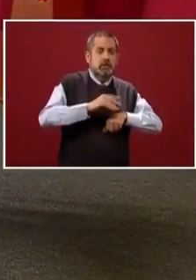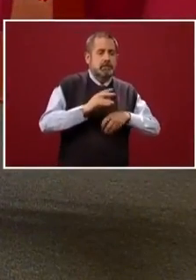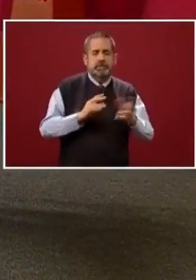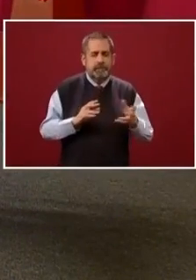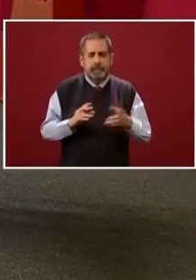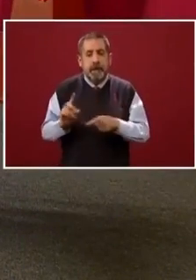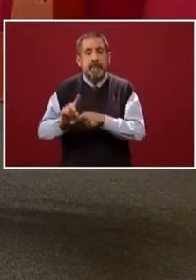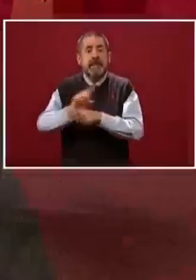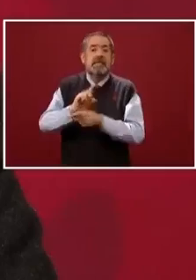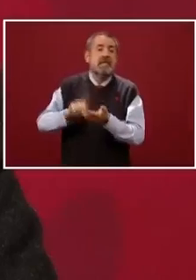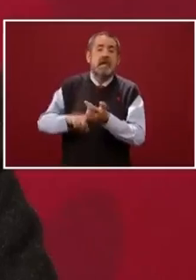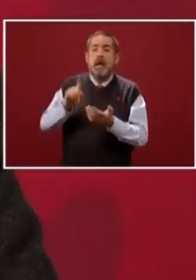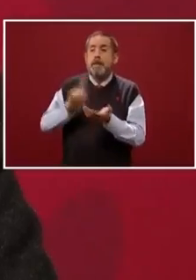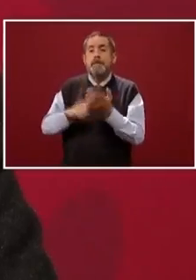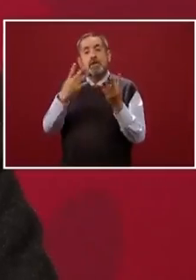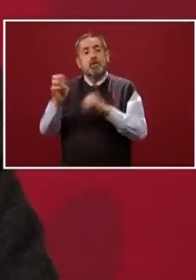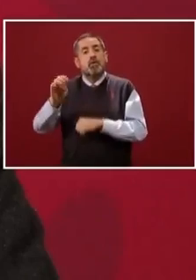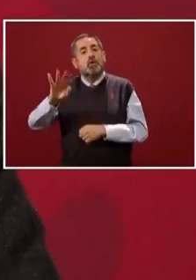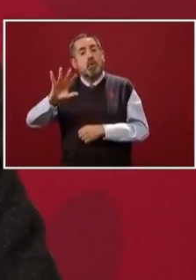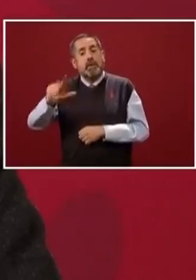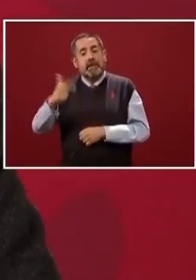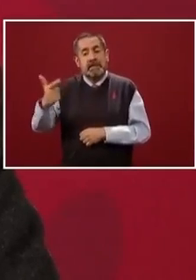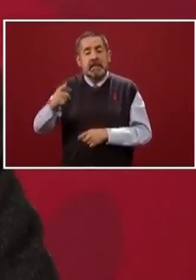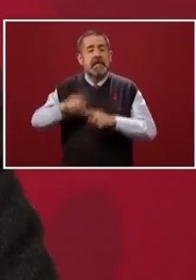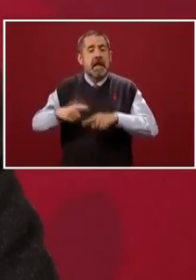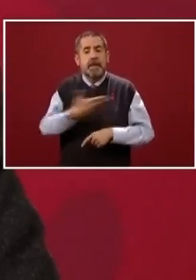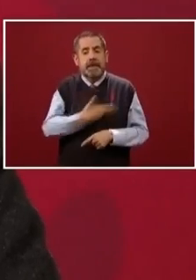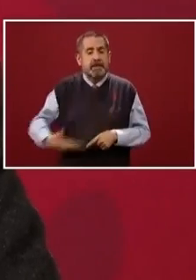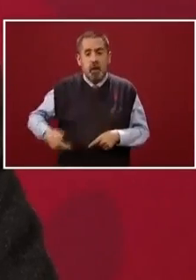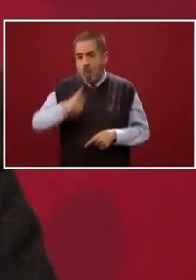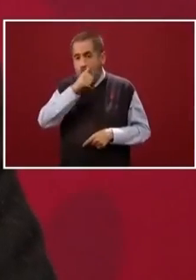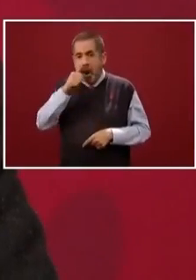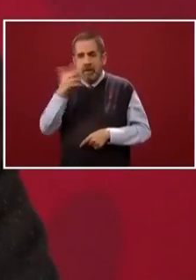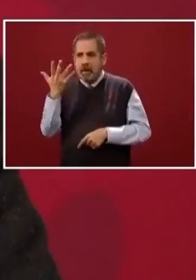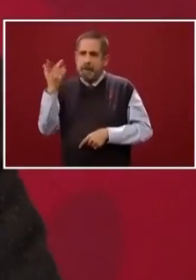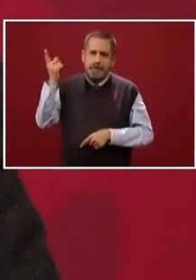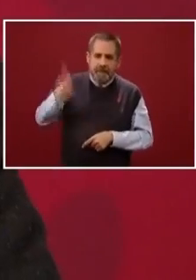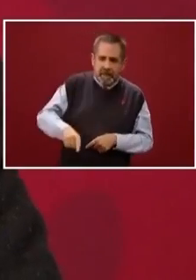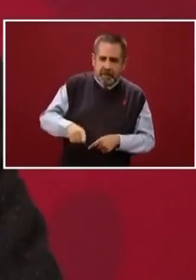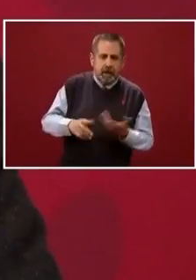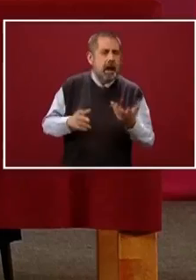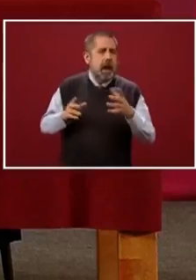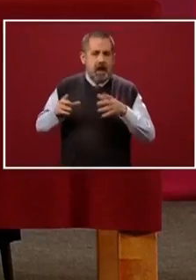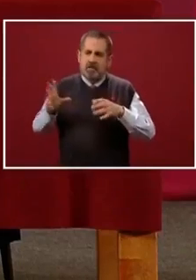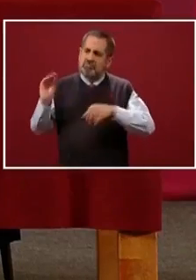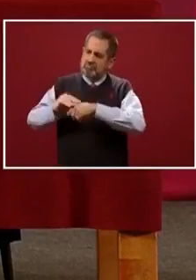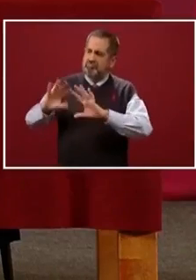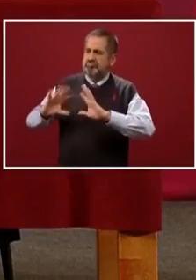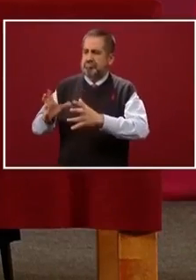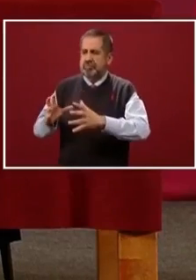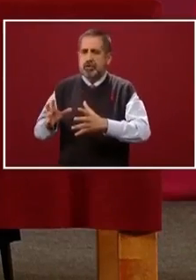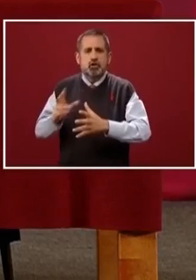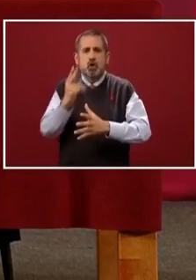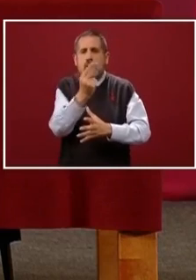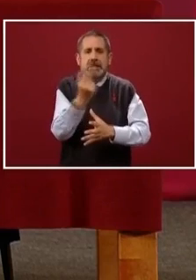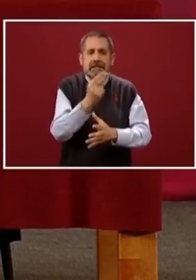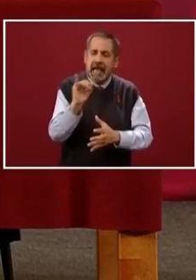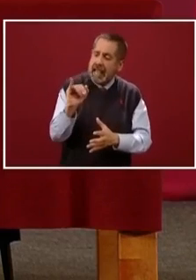de 1957, lo creó el presidente Juárez. Entonces, no se necesita instalar al Consejo. El Consejo